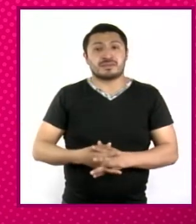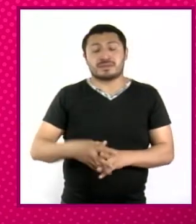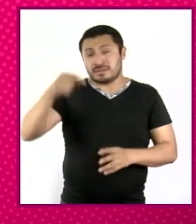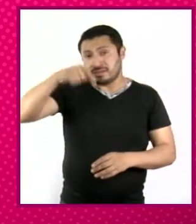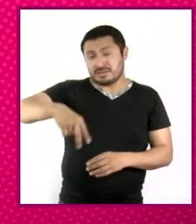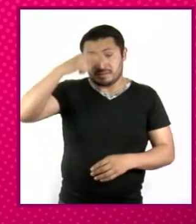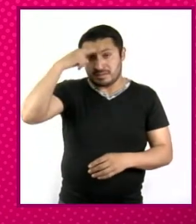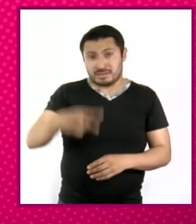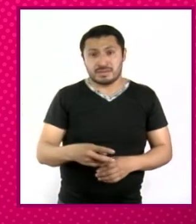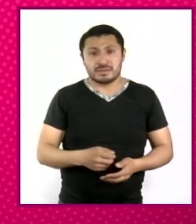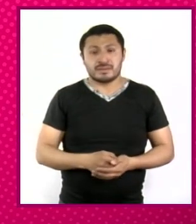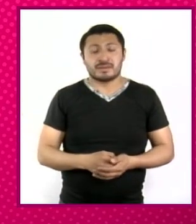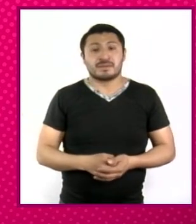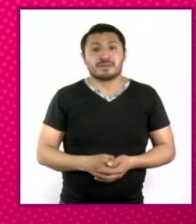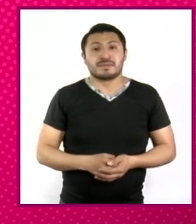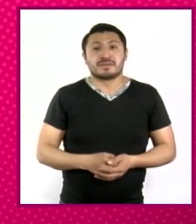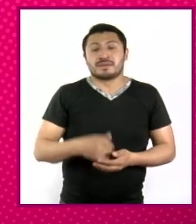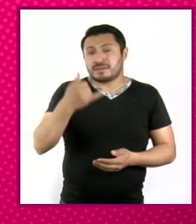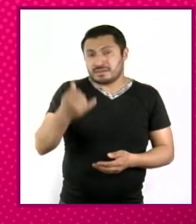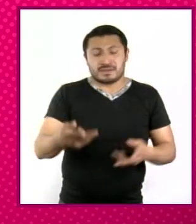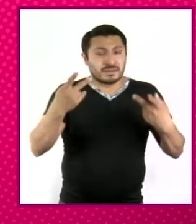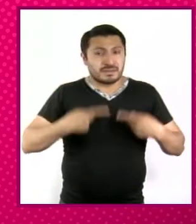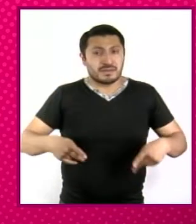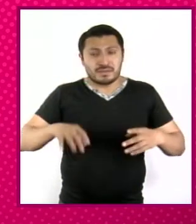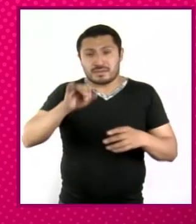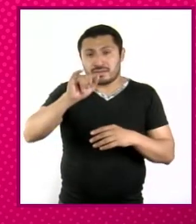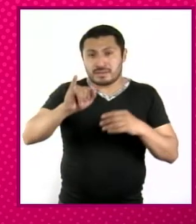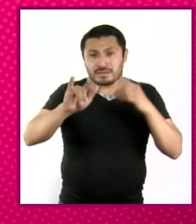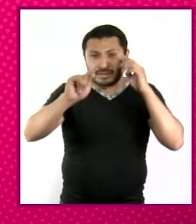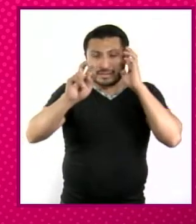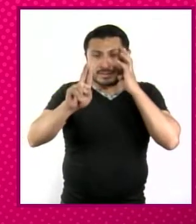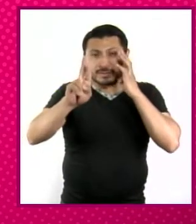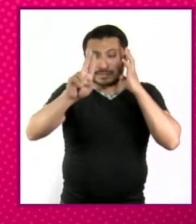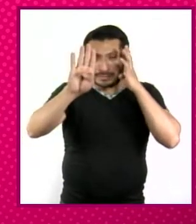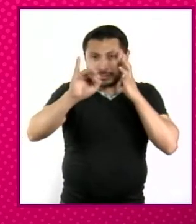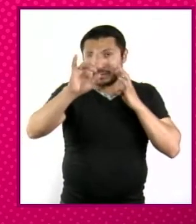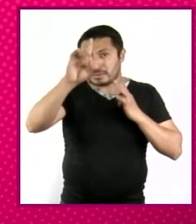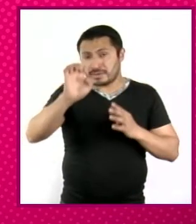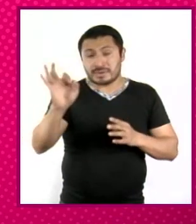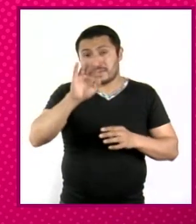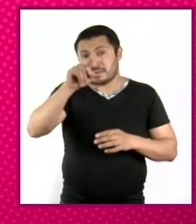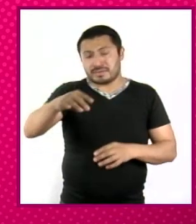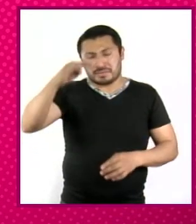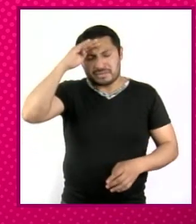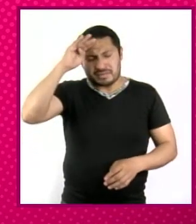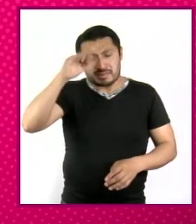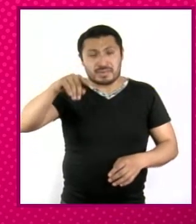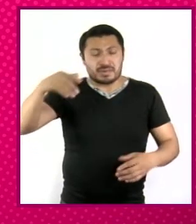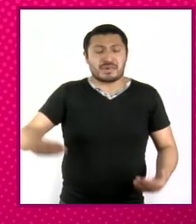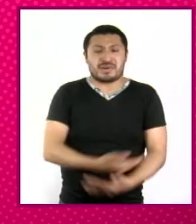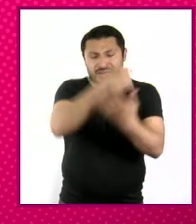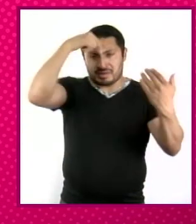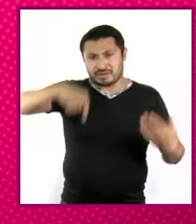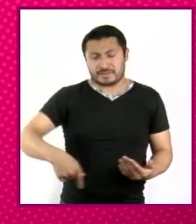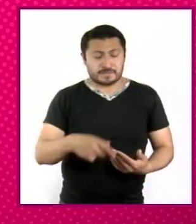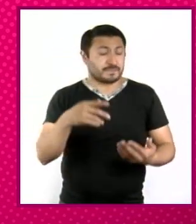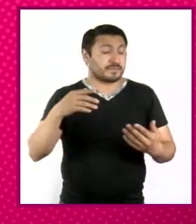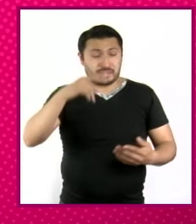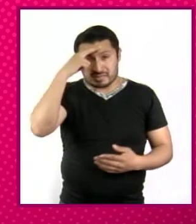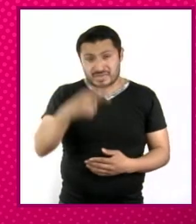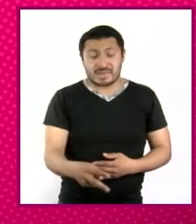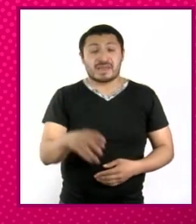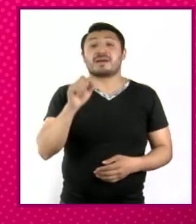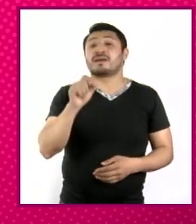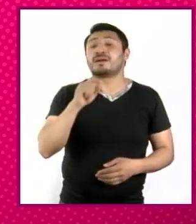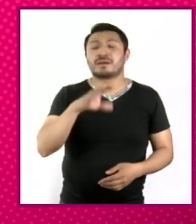mexicano. Y por otro lado, personajes como Iturbide, que a lo mejor les parecerá que era un criollo que solamente tenía su mente aquí en México,